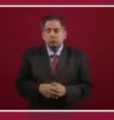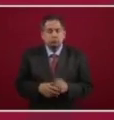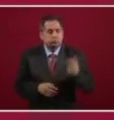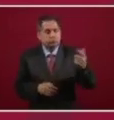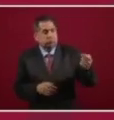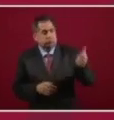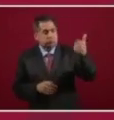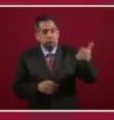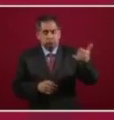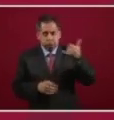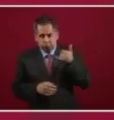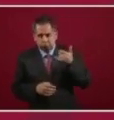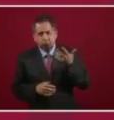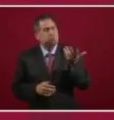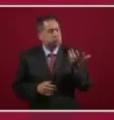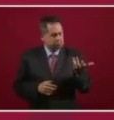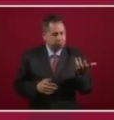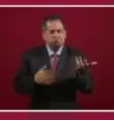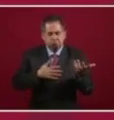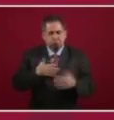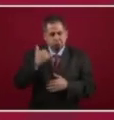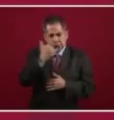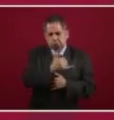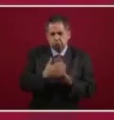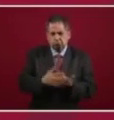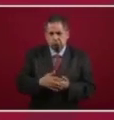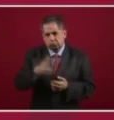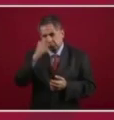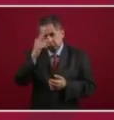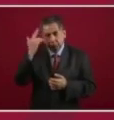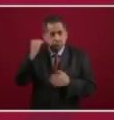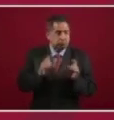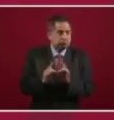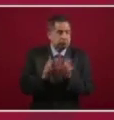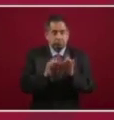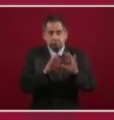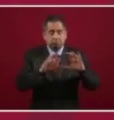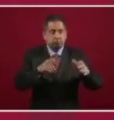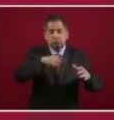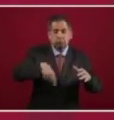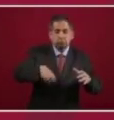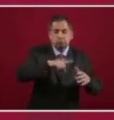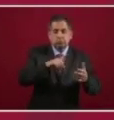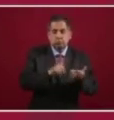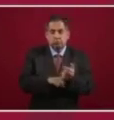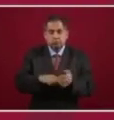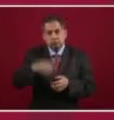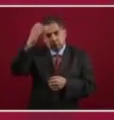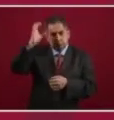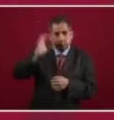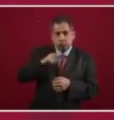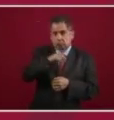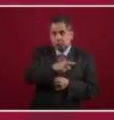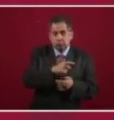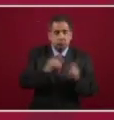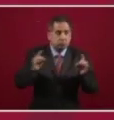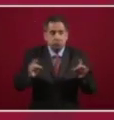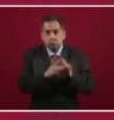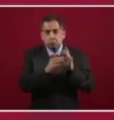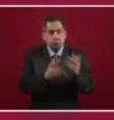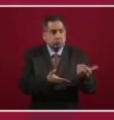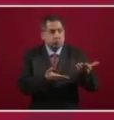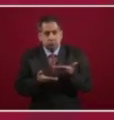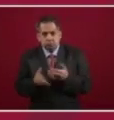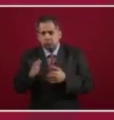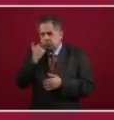hizo luego de los sucesos de Culiacán,